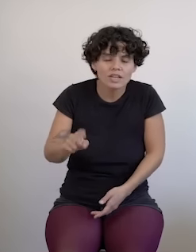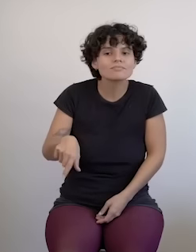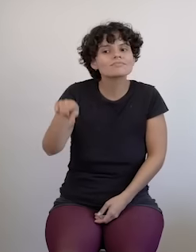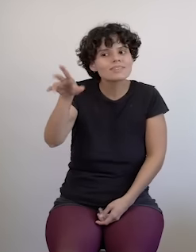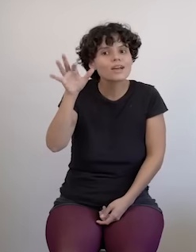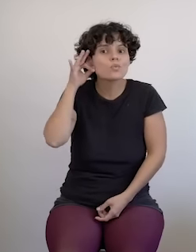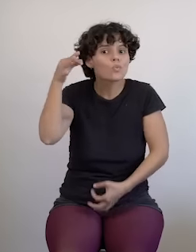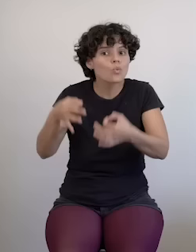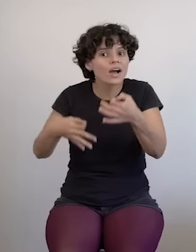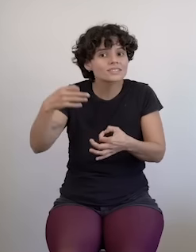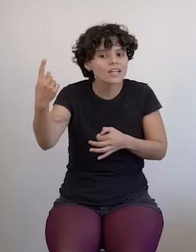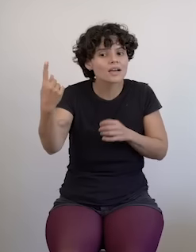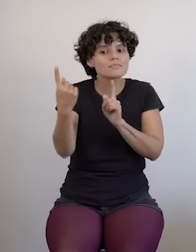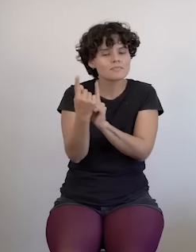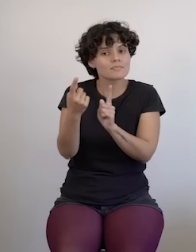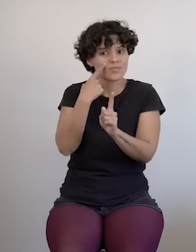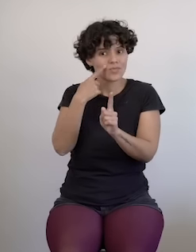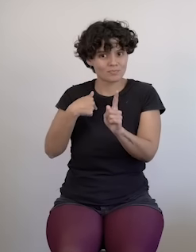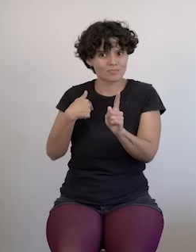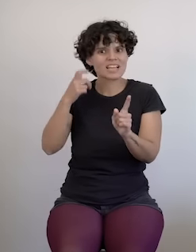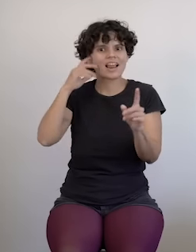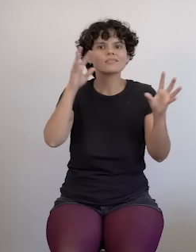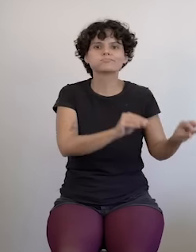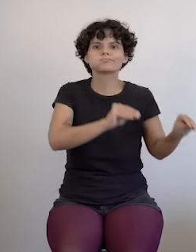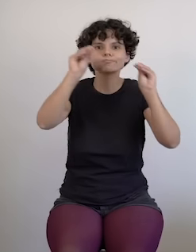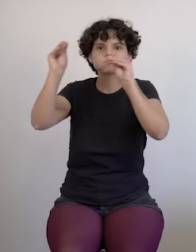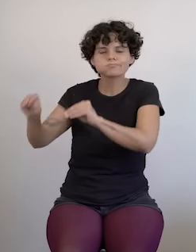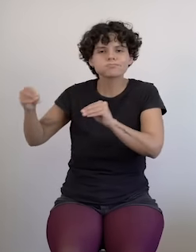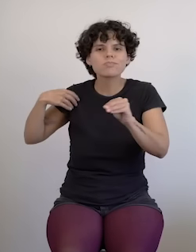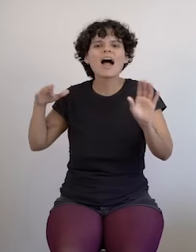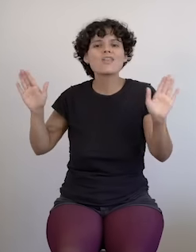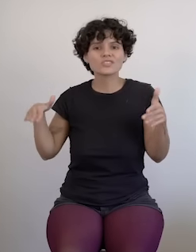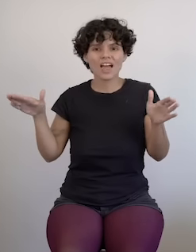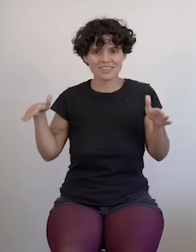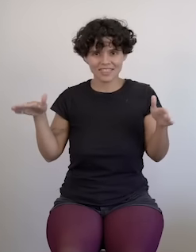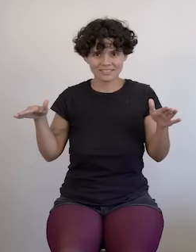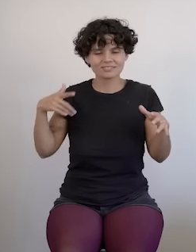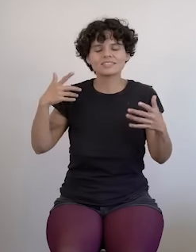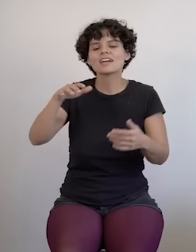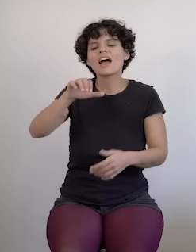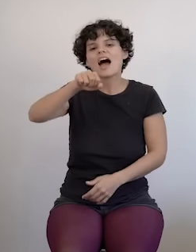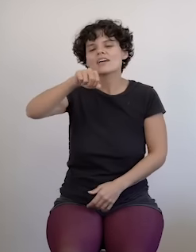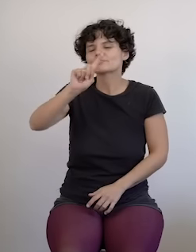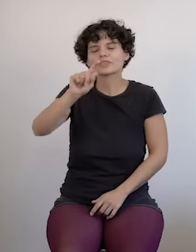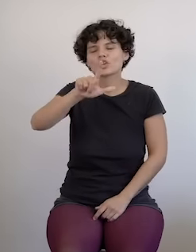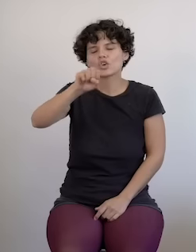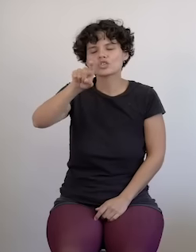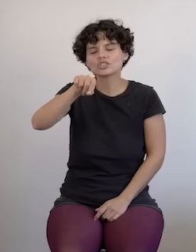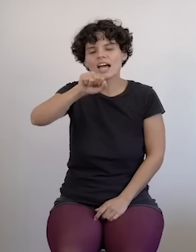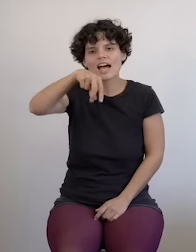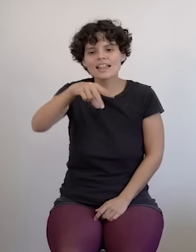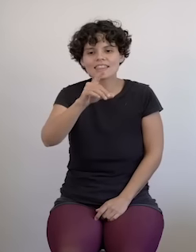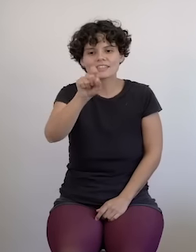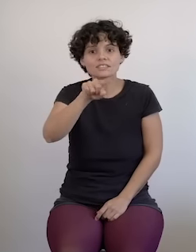fui yo, pero como ella me conocía, ella me dio un traslado a los Andes. Yo le digo, quiero hacer